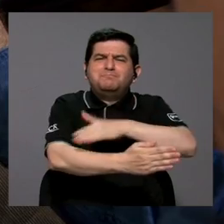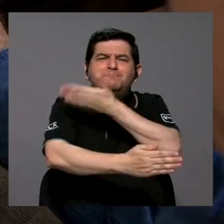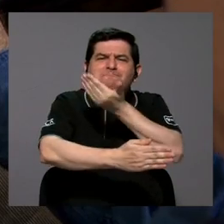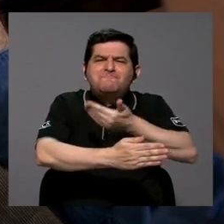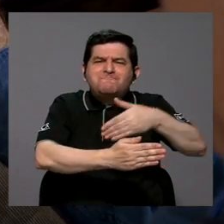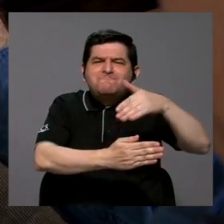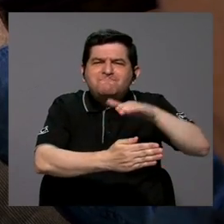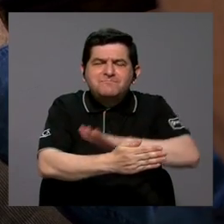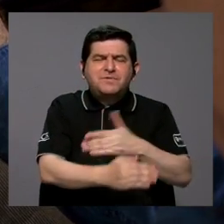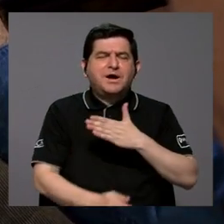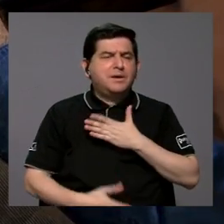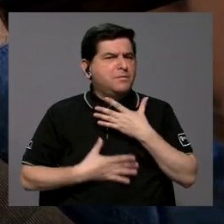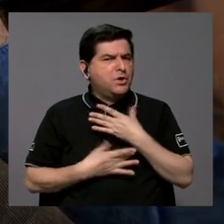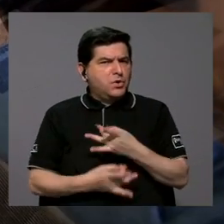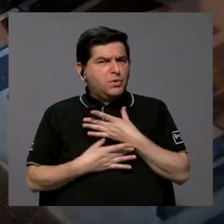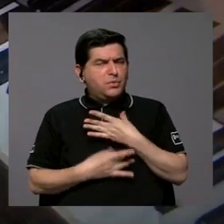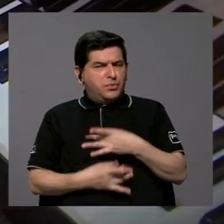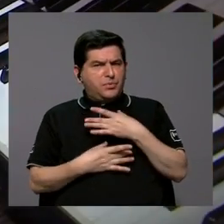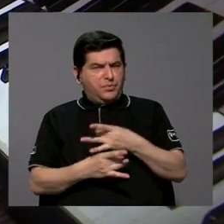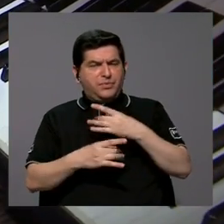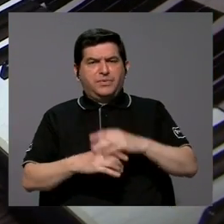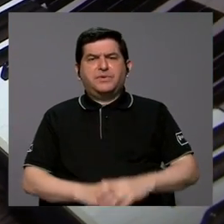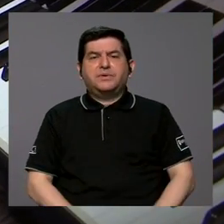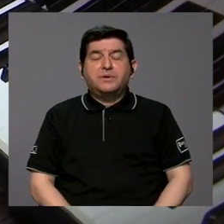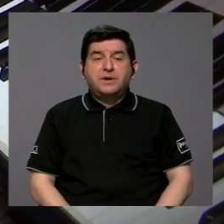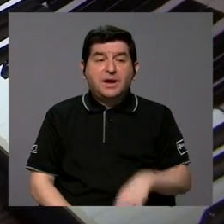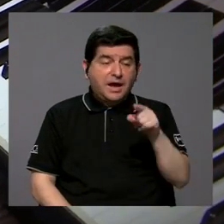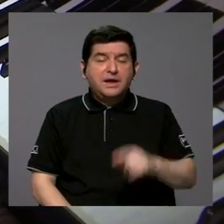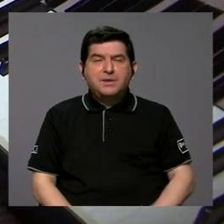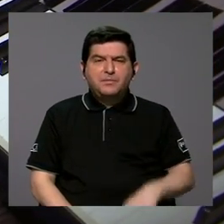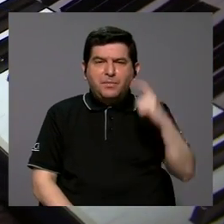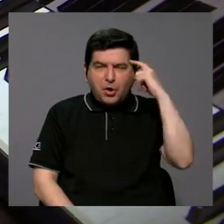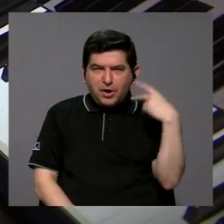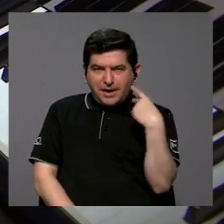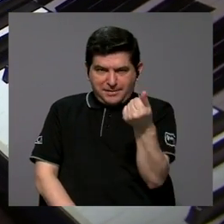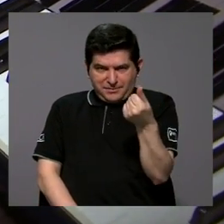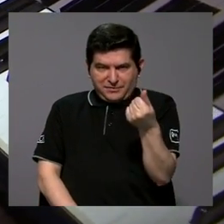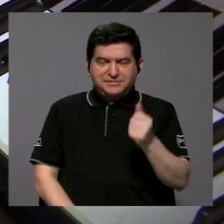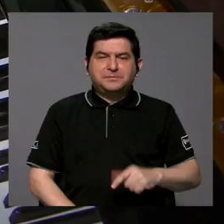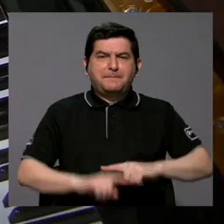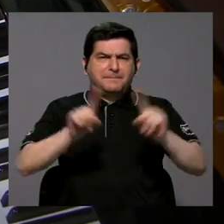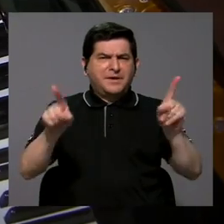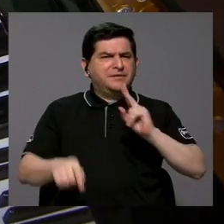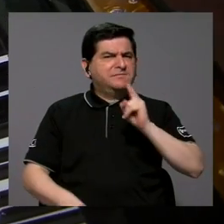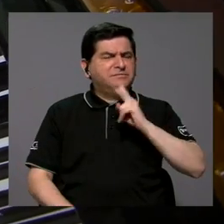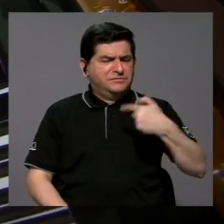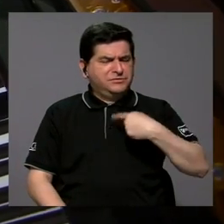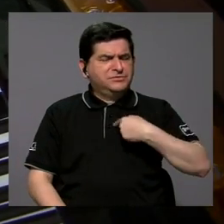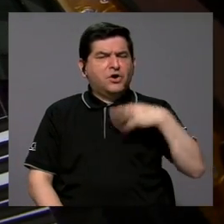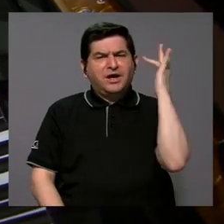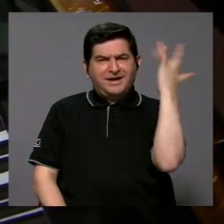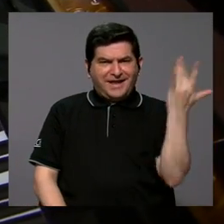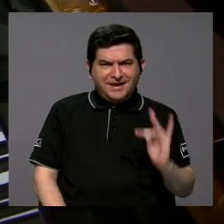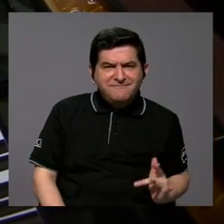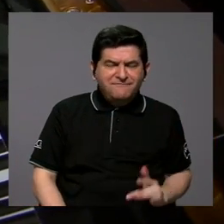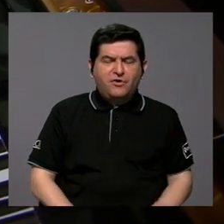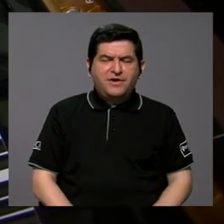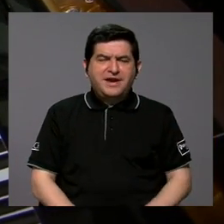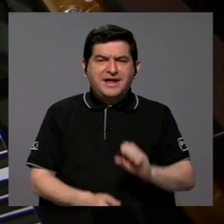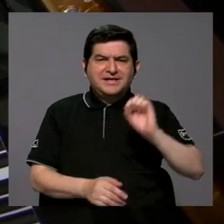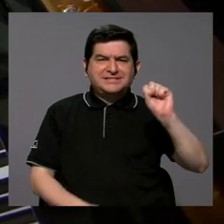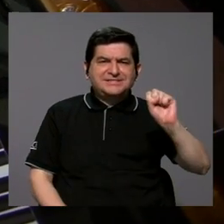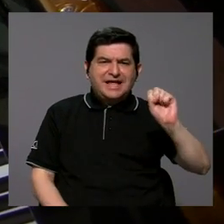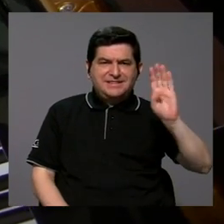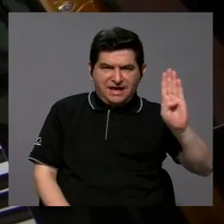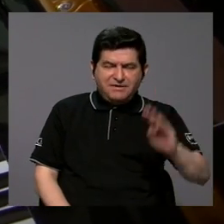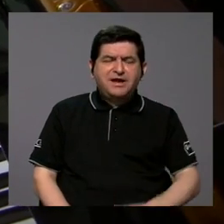que me interesó mucho por la improvisación y todo eso. Pero te digo la verdad, yo llegué a California, Santa Bárbara,